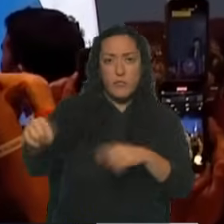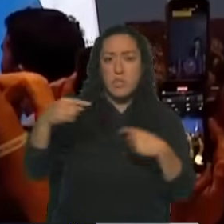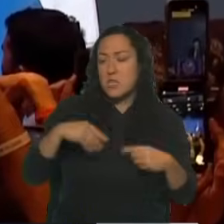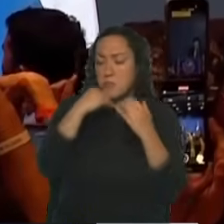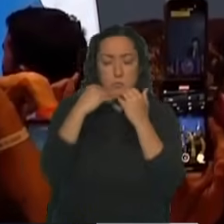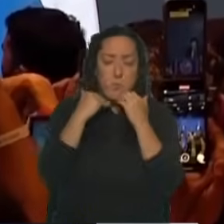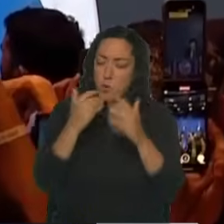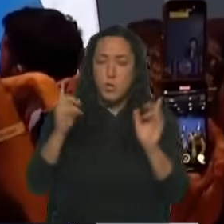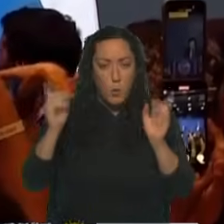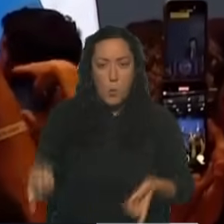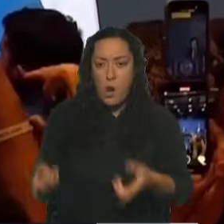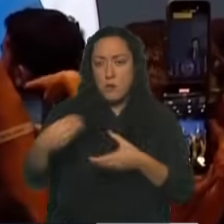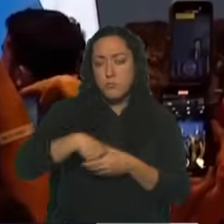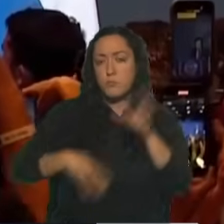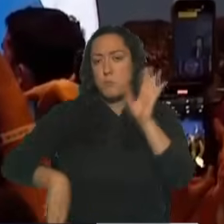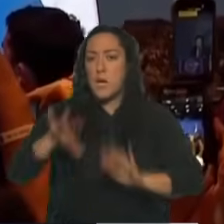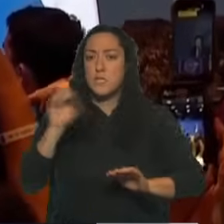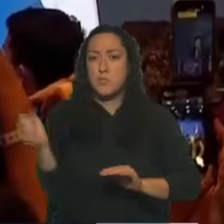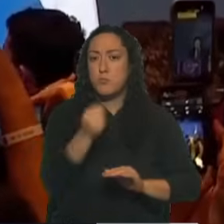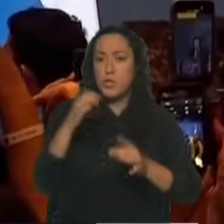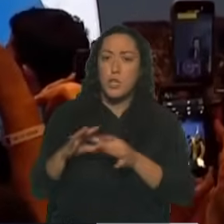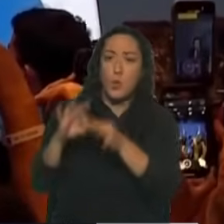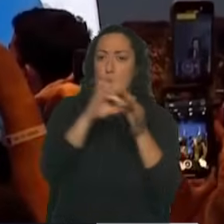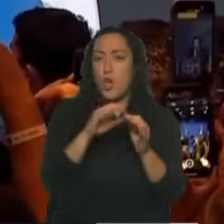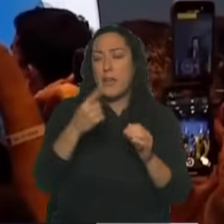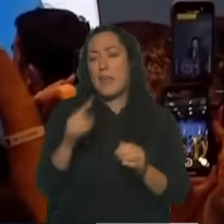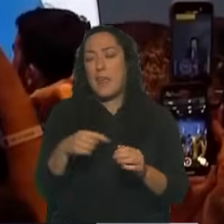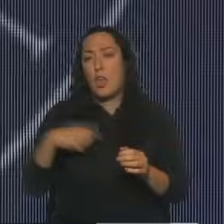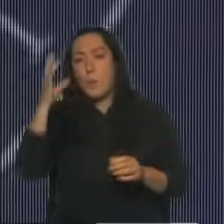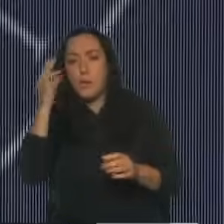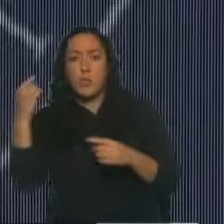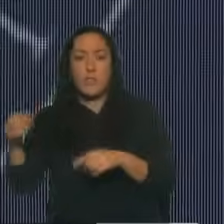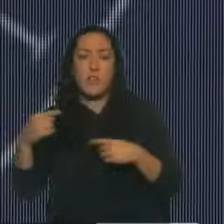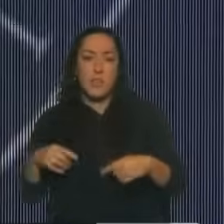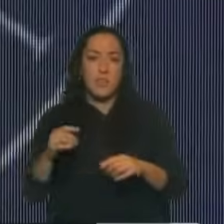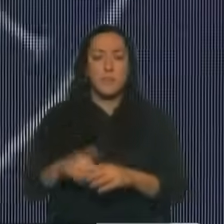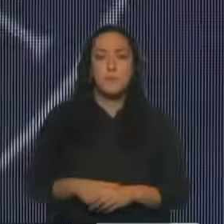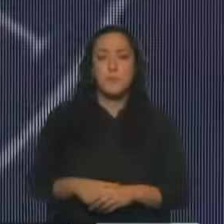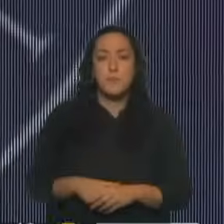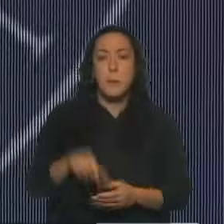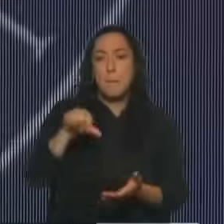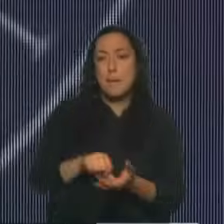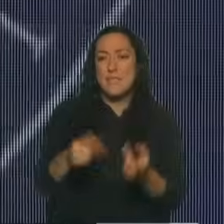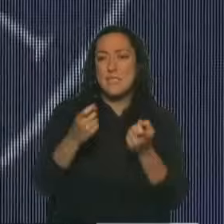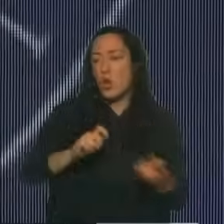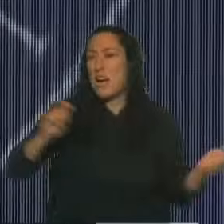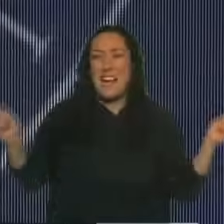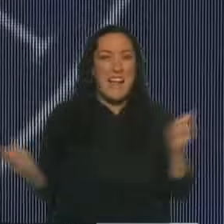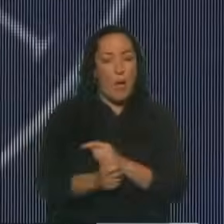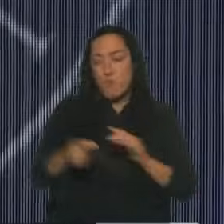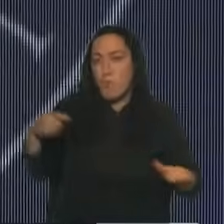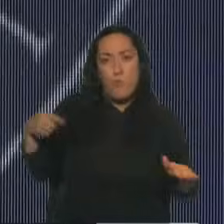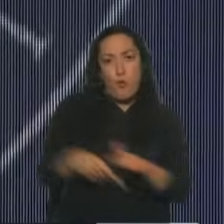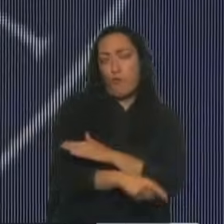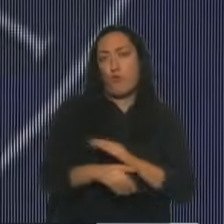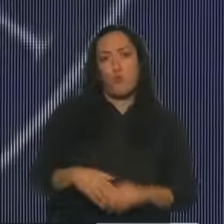Estoy seguro que es más importante lo que nos une que lo que nos separa. Los cambios que nuestro país necesita son drásticos. No